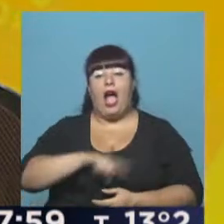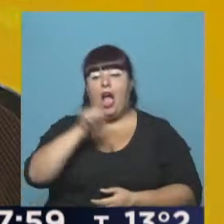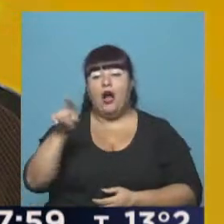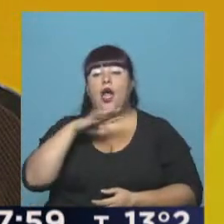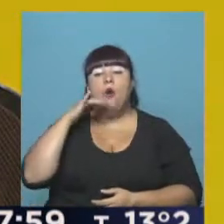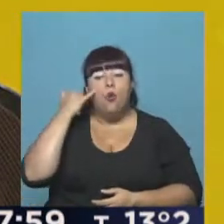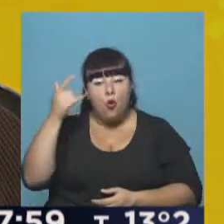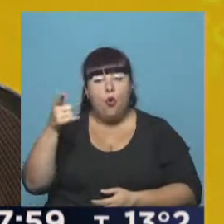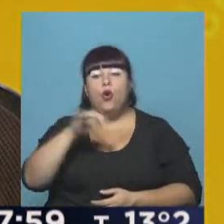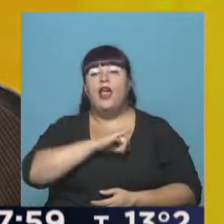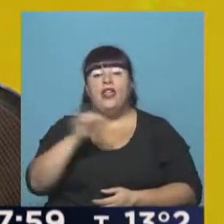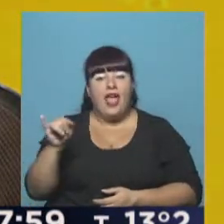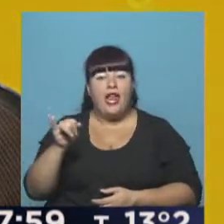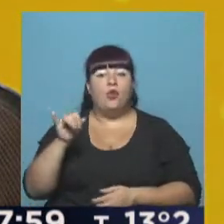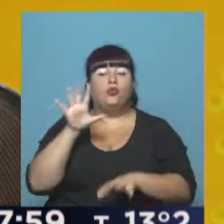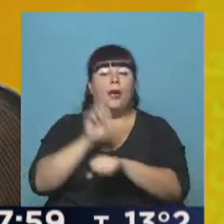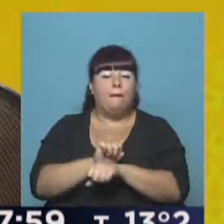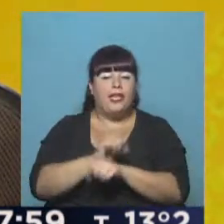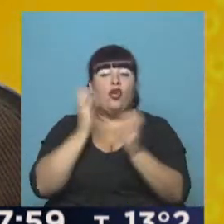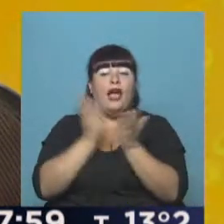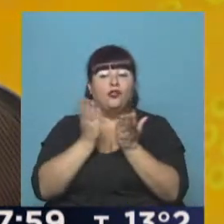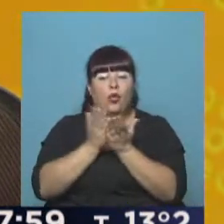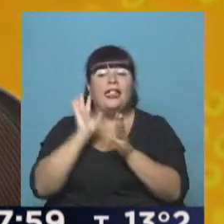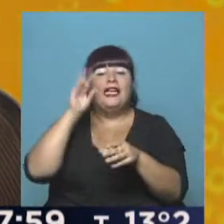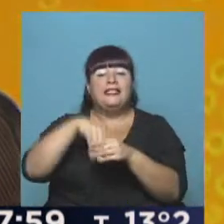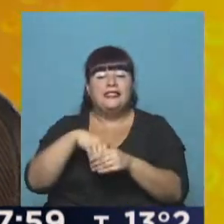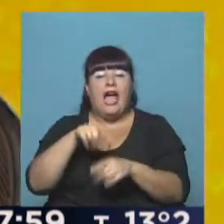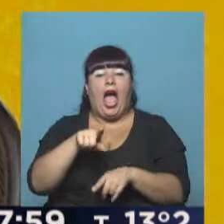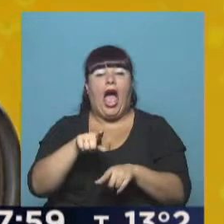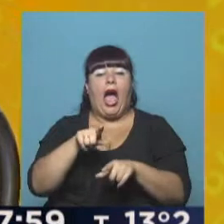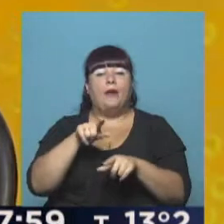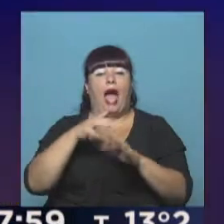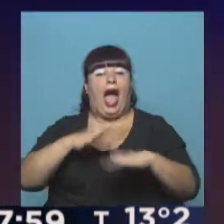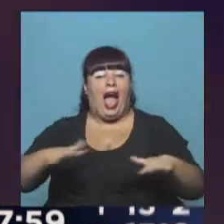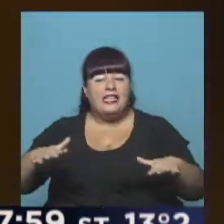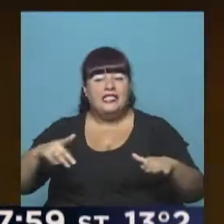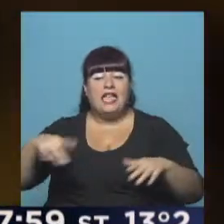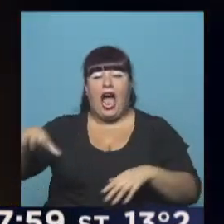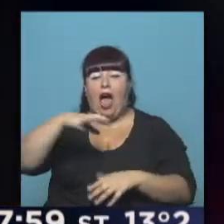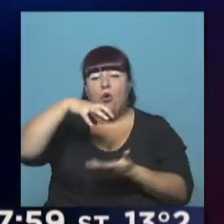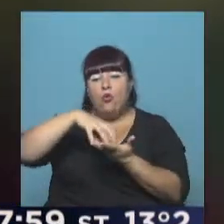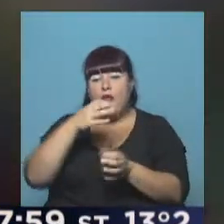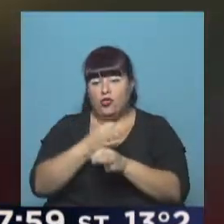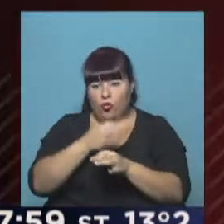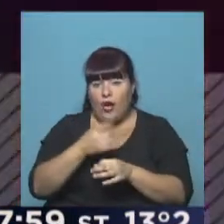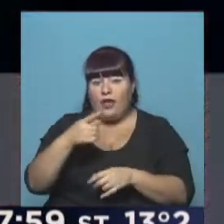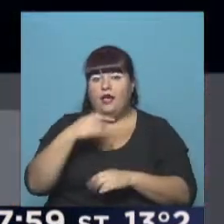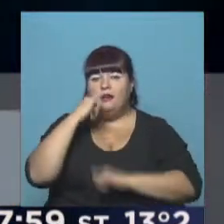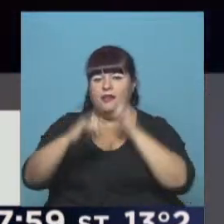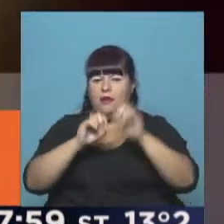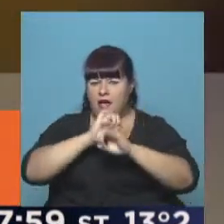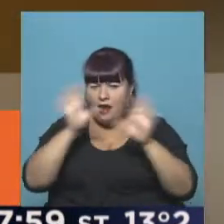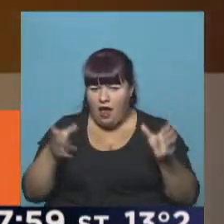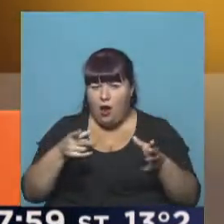provincia de Jujuy denuncia de detención de estudiantes que participaban de un asado en un centro educativo. Aquí los primeros